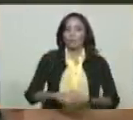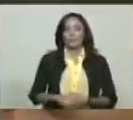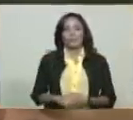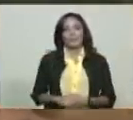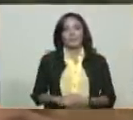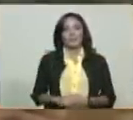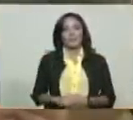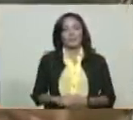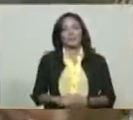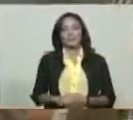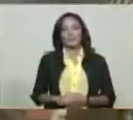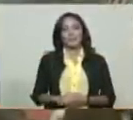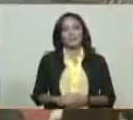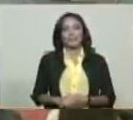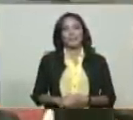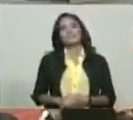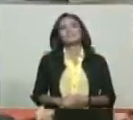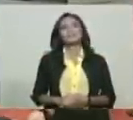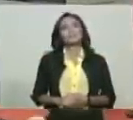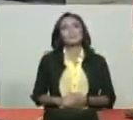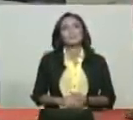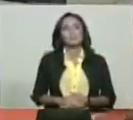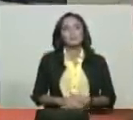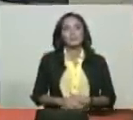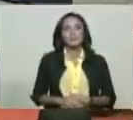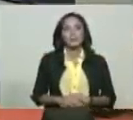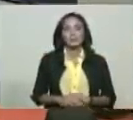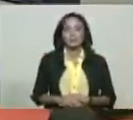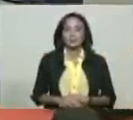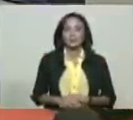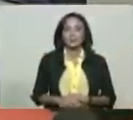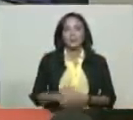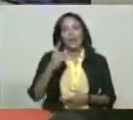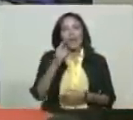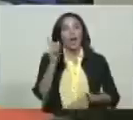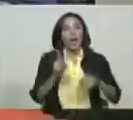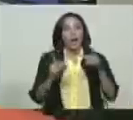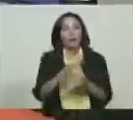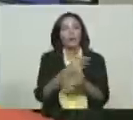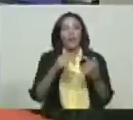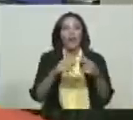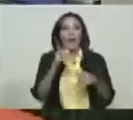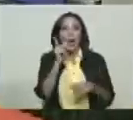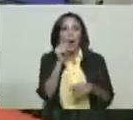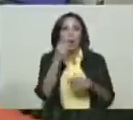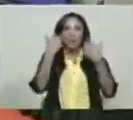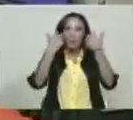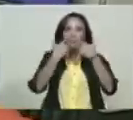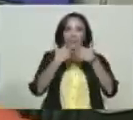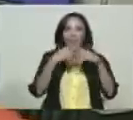Ya superada esa historia, ¿verdad, David? David Nieves se quitó la barba, ¿vale?